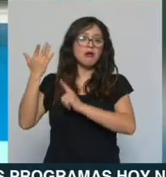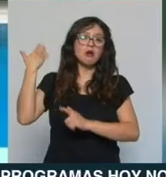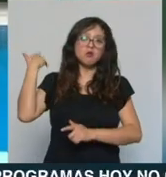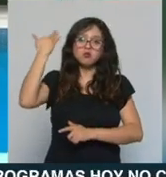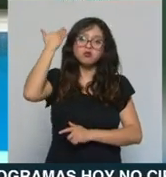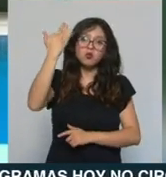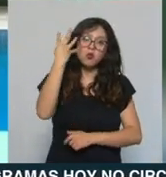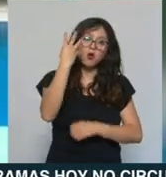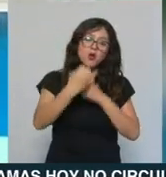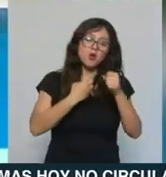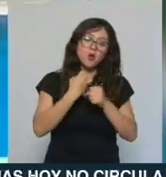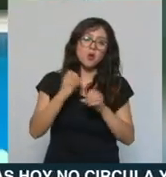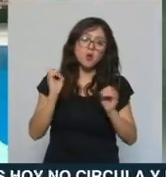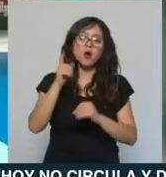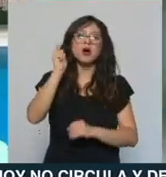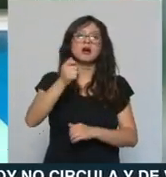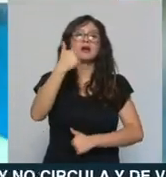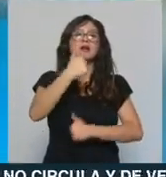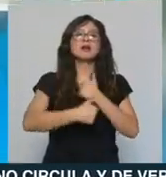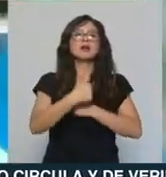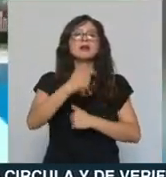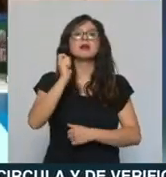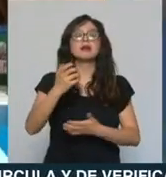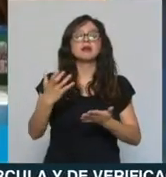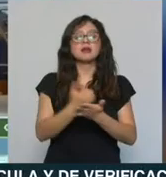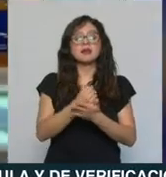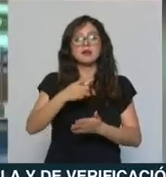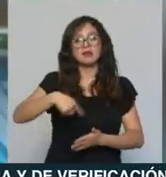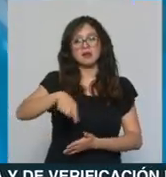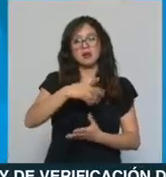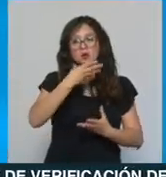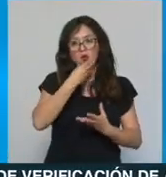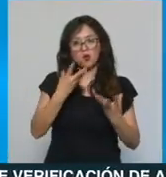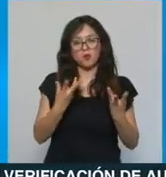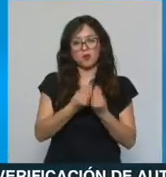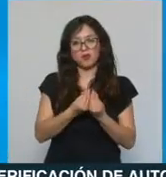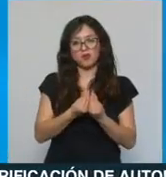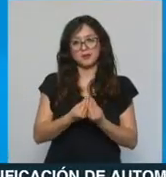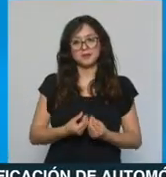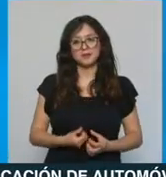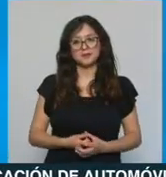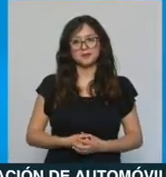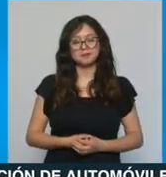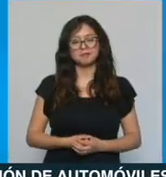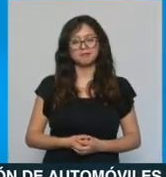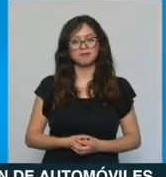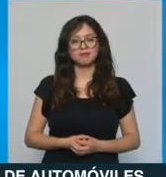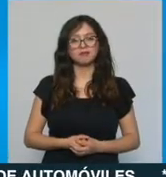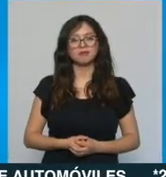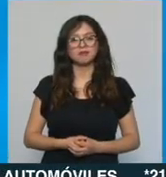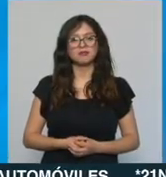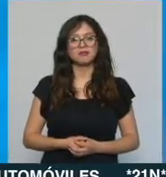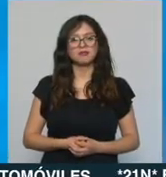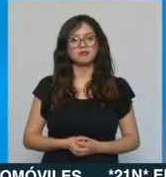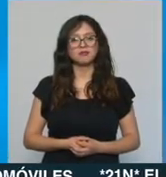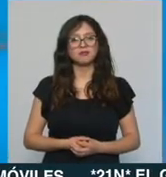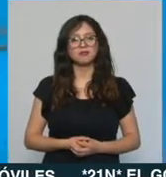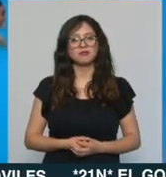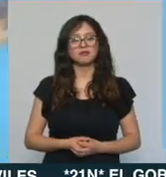La competencia fue ganada por el binomio de Song Yu Wang y Lu Xiangwu. Jesús Arias, 21 Noticias.